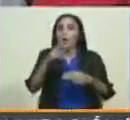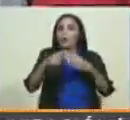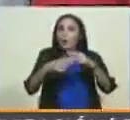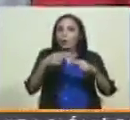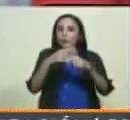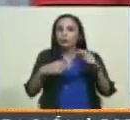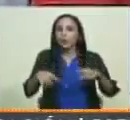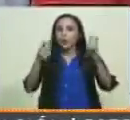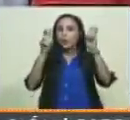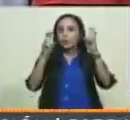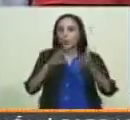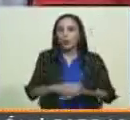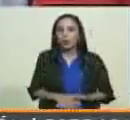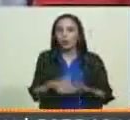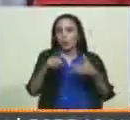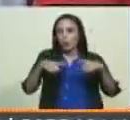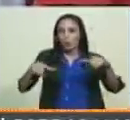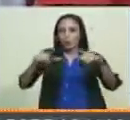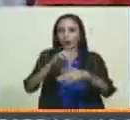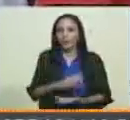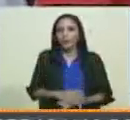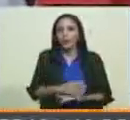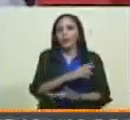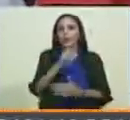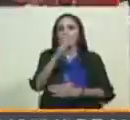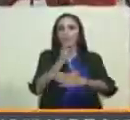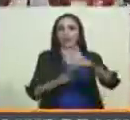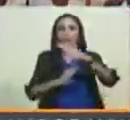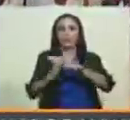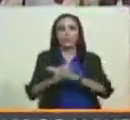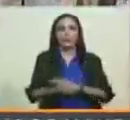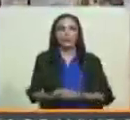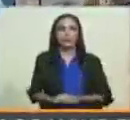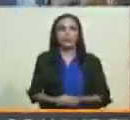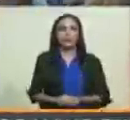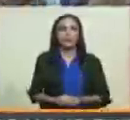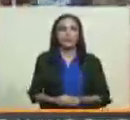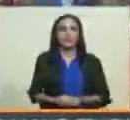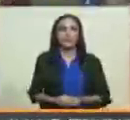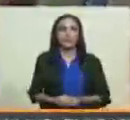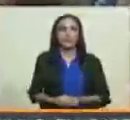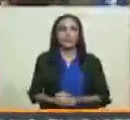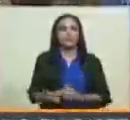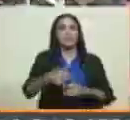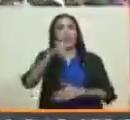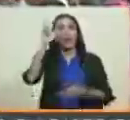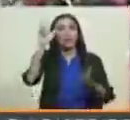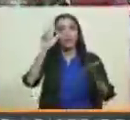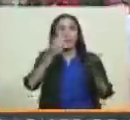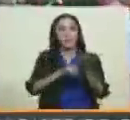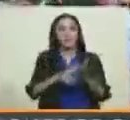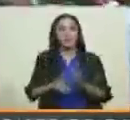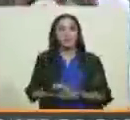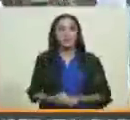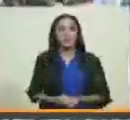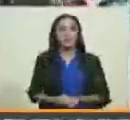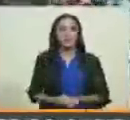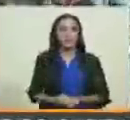y moderna sede para los estudiantes de la UNEFA de Maracaibo. ¡Aprobado!